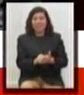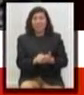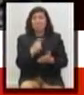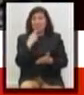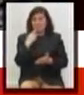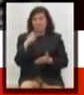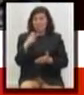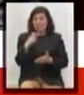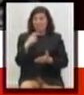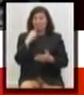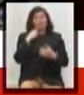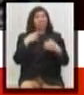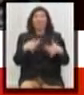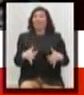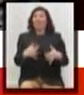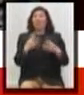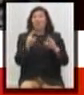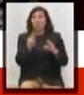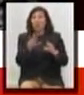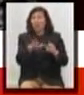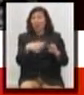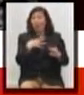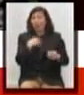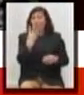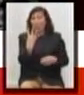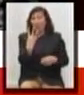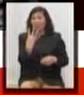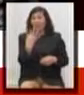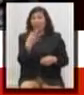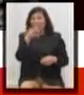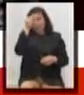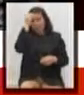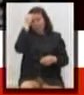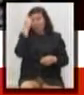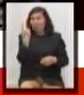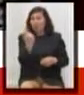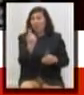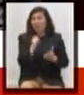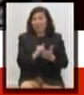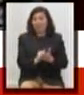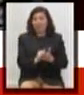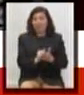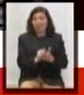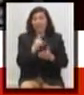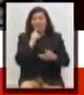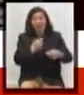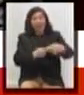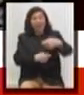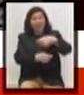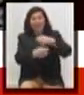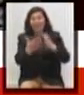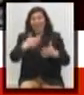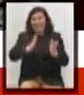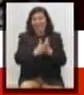Y mi padre pues casi se desmaya porque vio que una niña de 4 años habría aprendido a leer sola. Y lo que es peor, de cabeza.